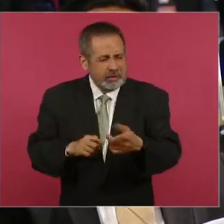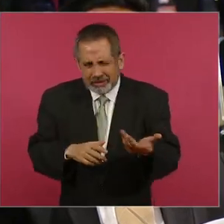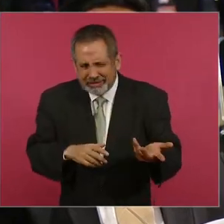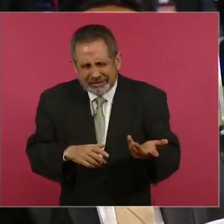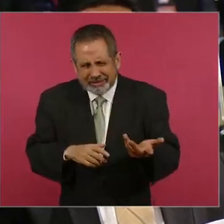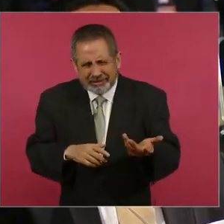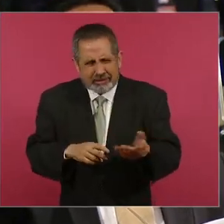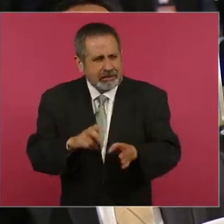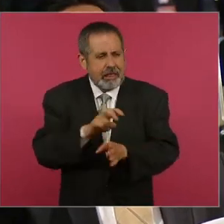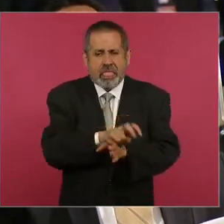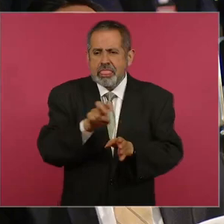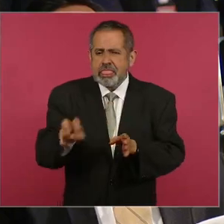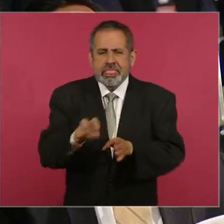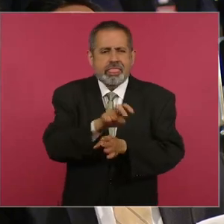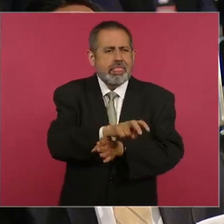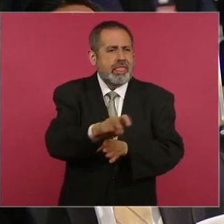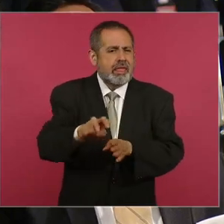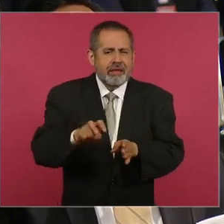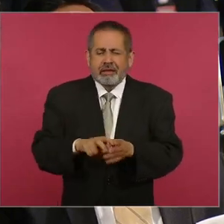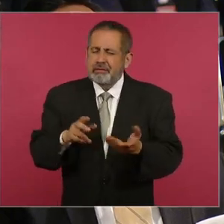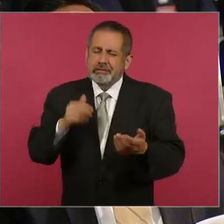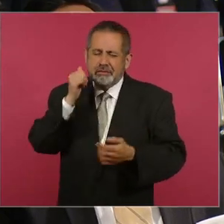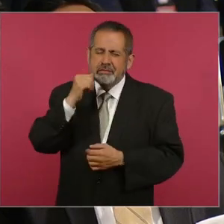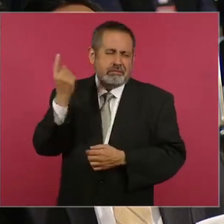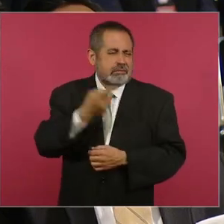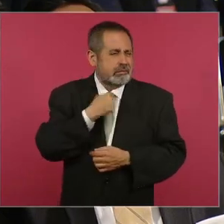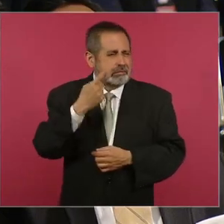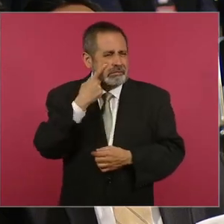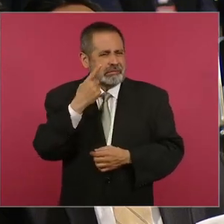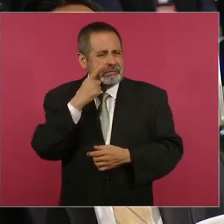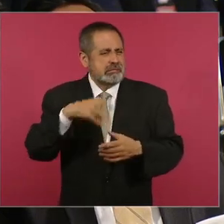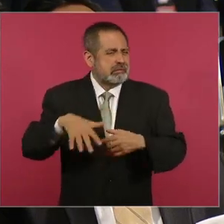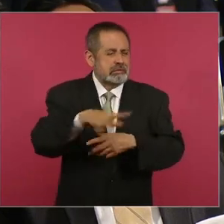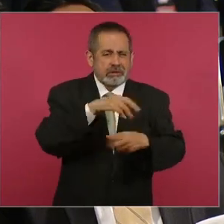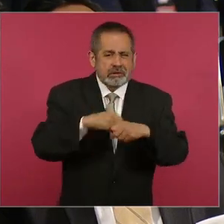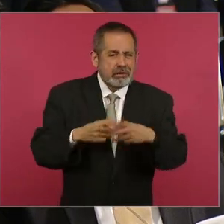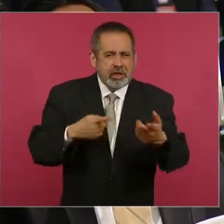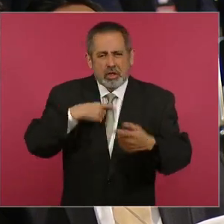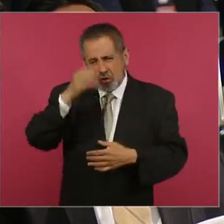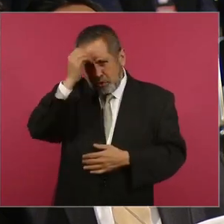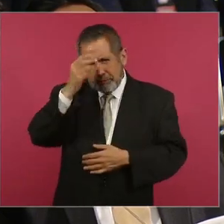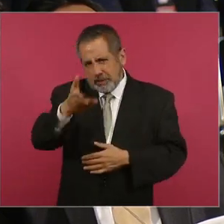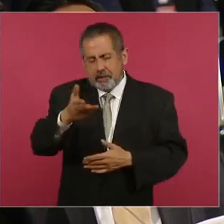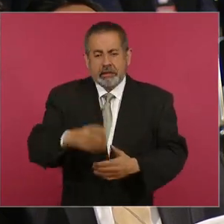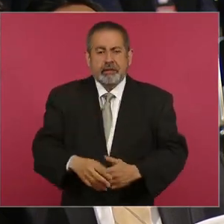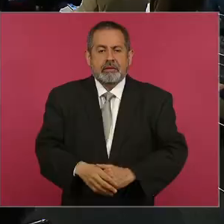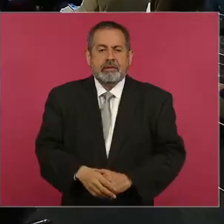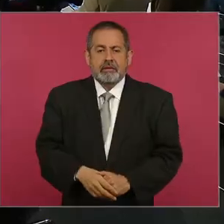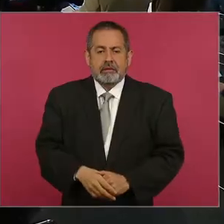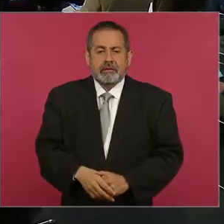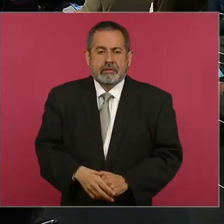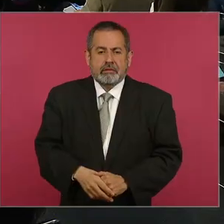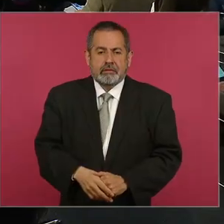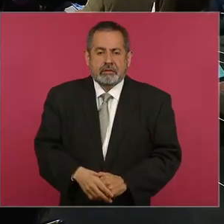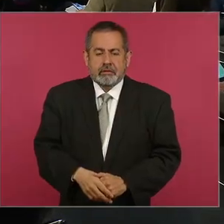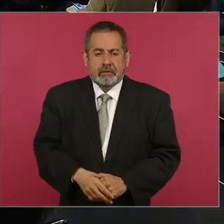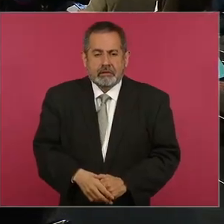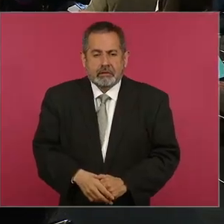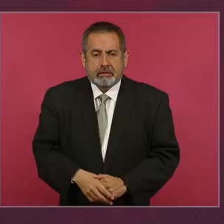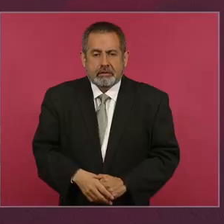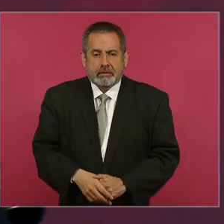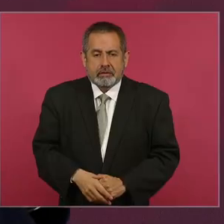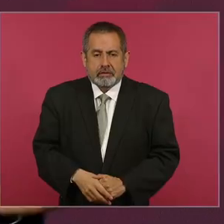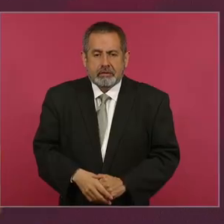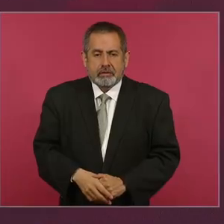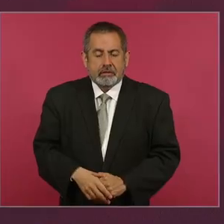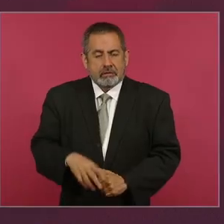de chapulineo, bueno, pues ha sido general en nuestro país, en nuestra política. ¿Qué opina usted de esta situación? Pues